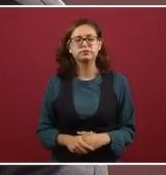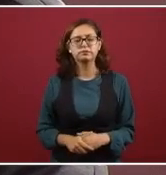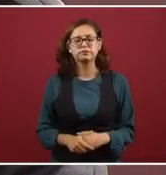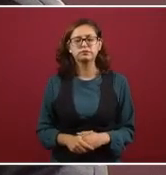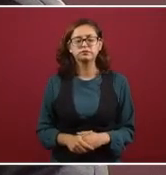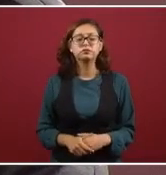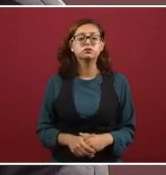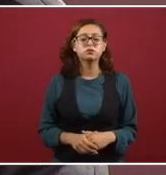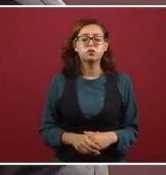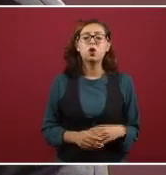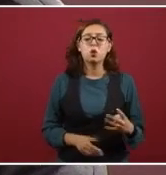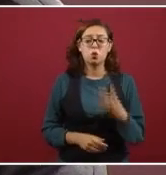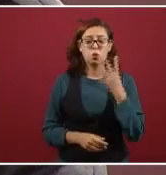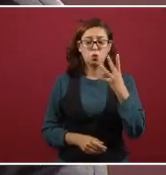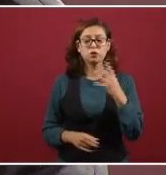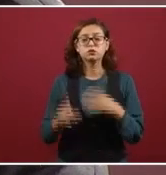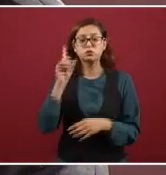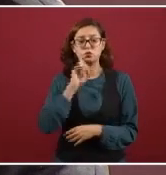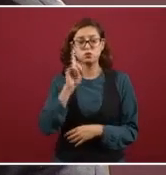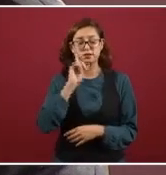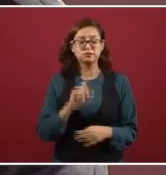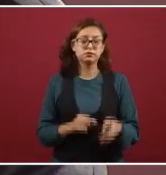4 mujeres y 4 hombres,